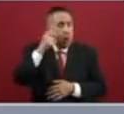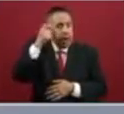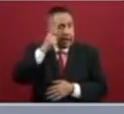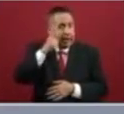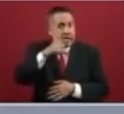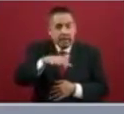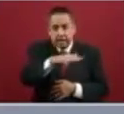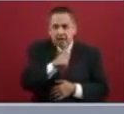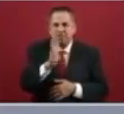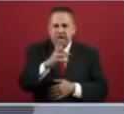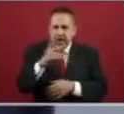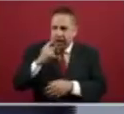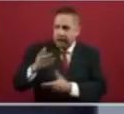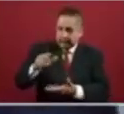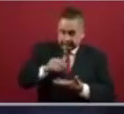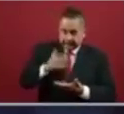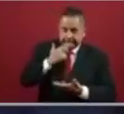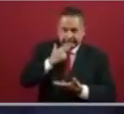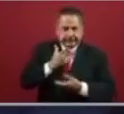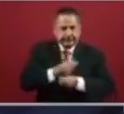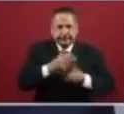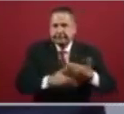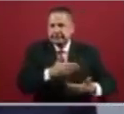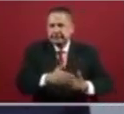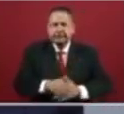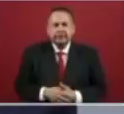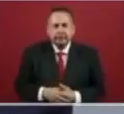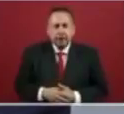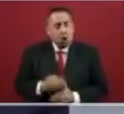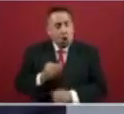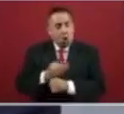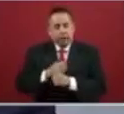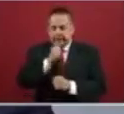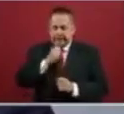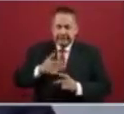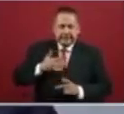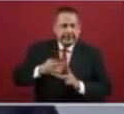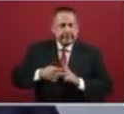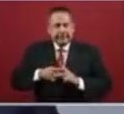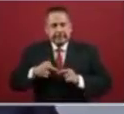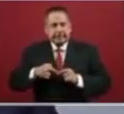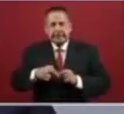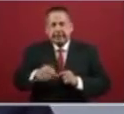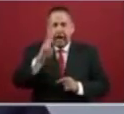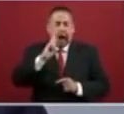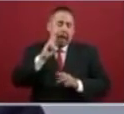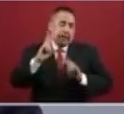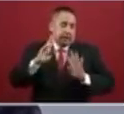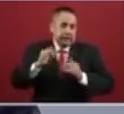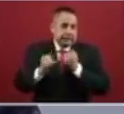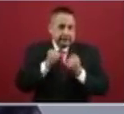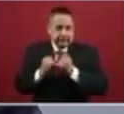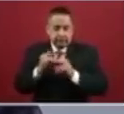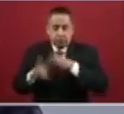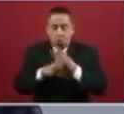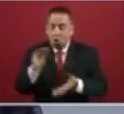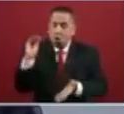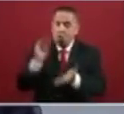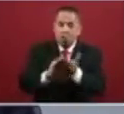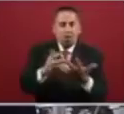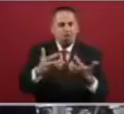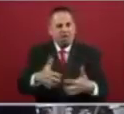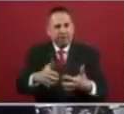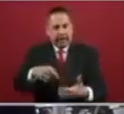Estamos por definir si se constituye una empresa para producir